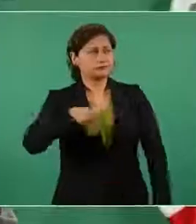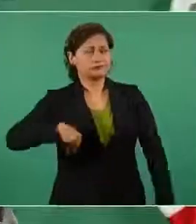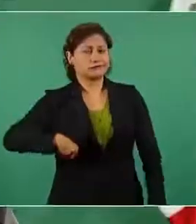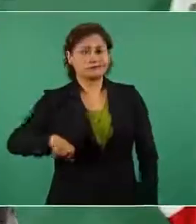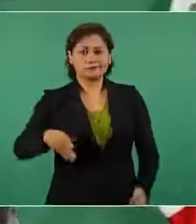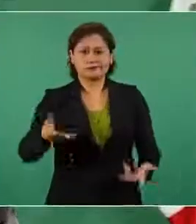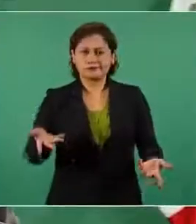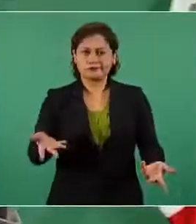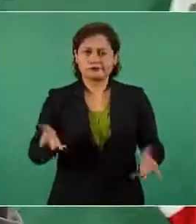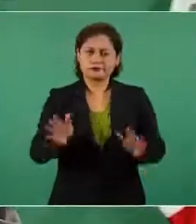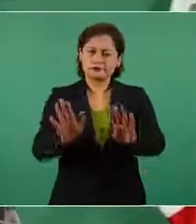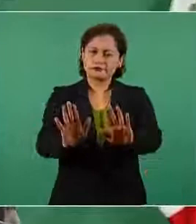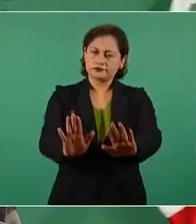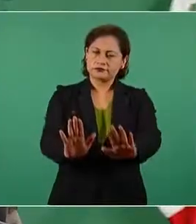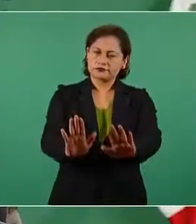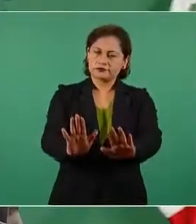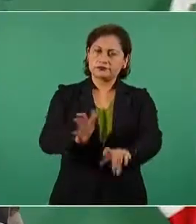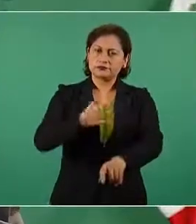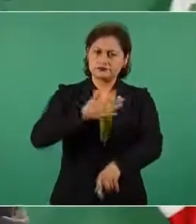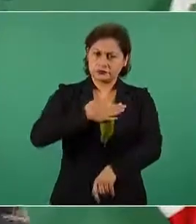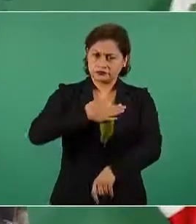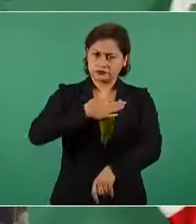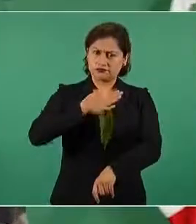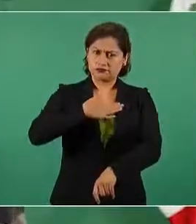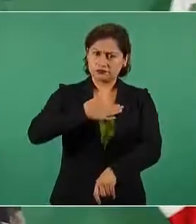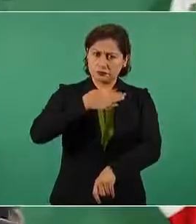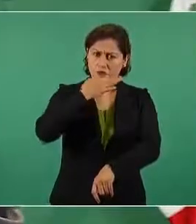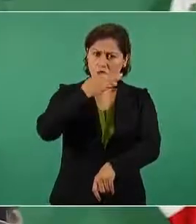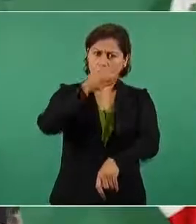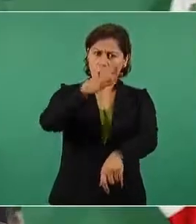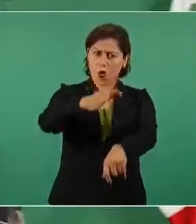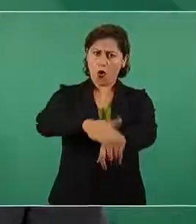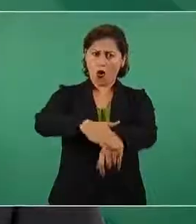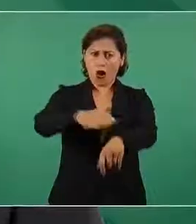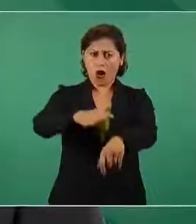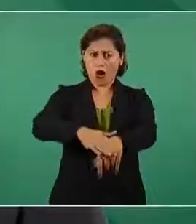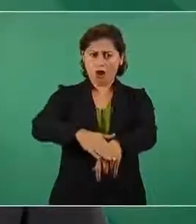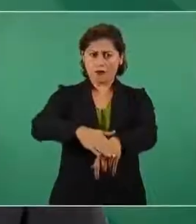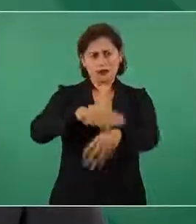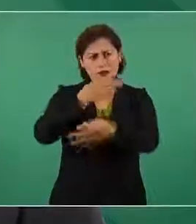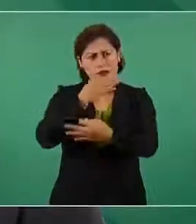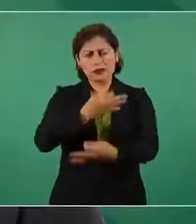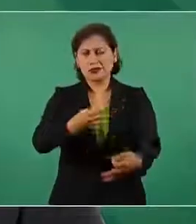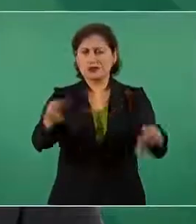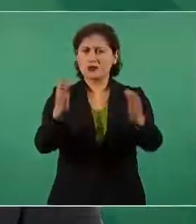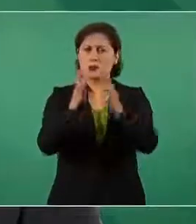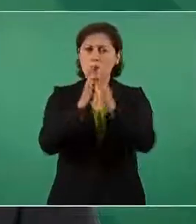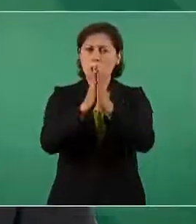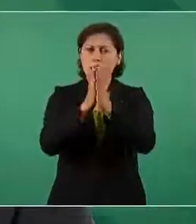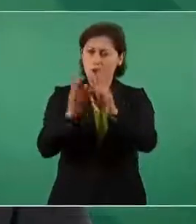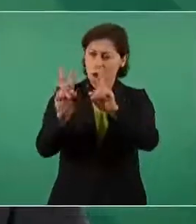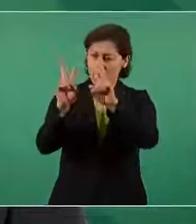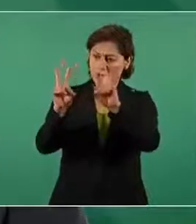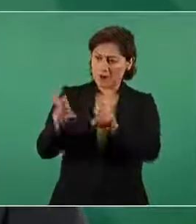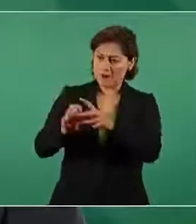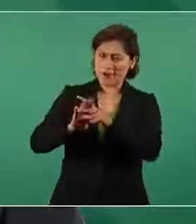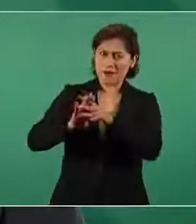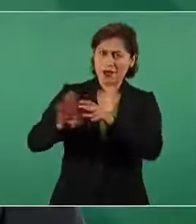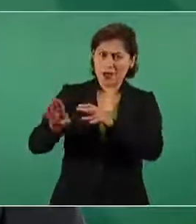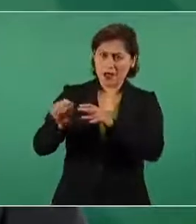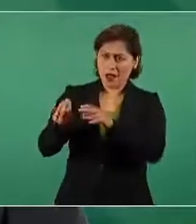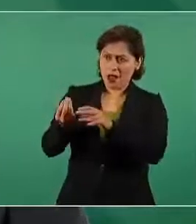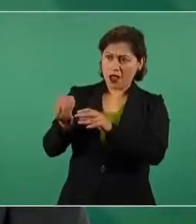yo hago un llamado a que no se politice este asunto y que se busque